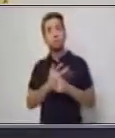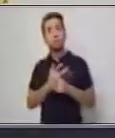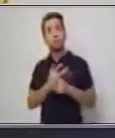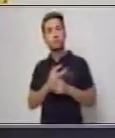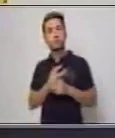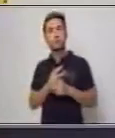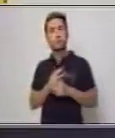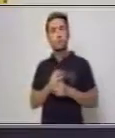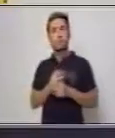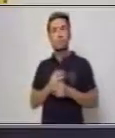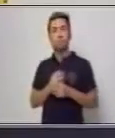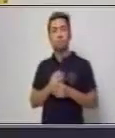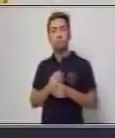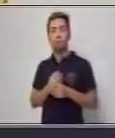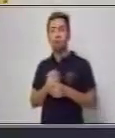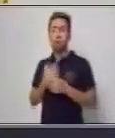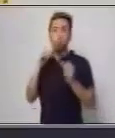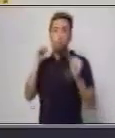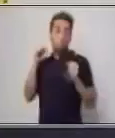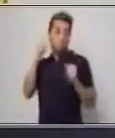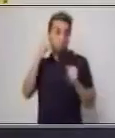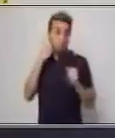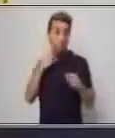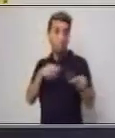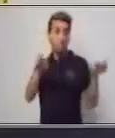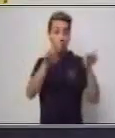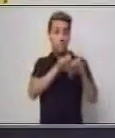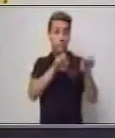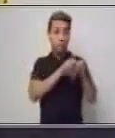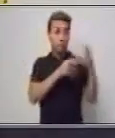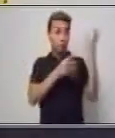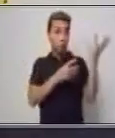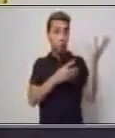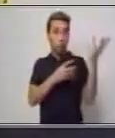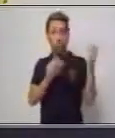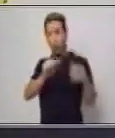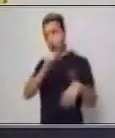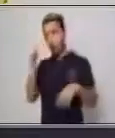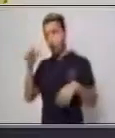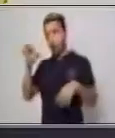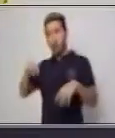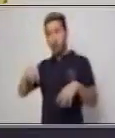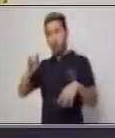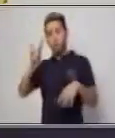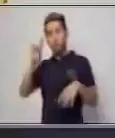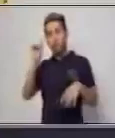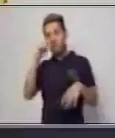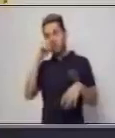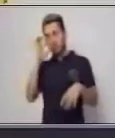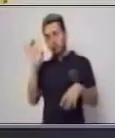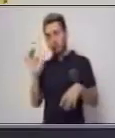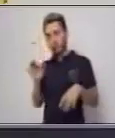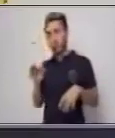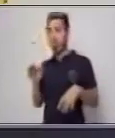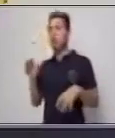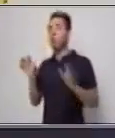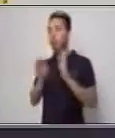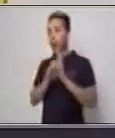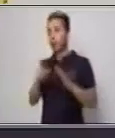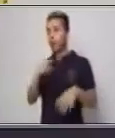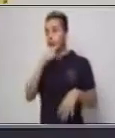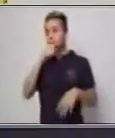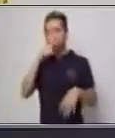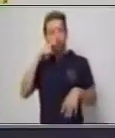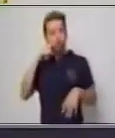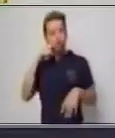unos son números primos y los otros son números compuestos. Por ejemplo, los que están de color fucsia son números